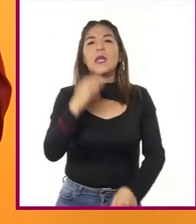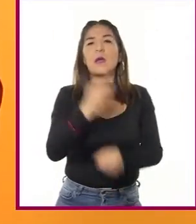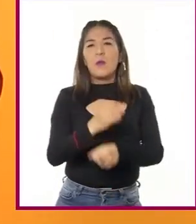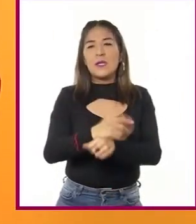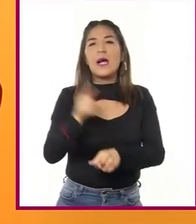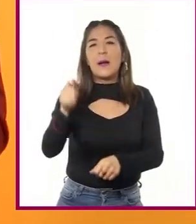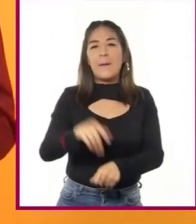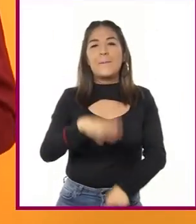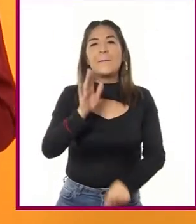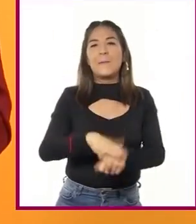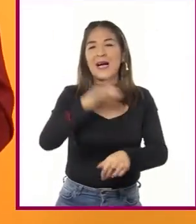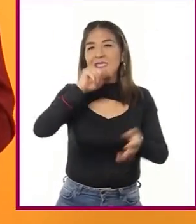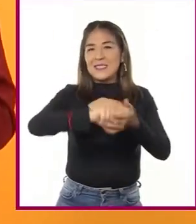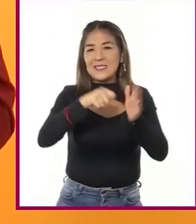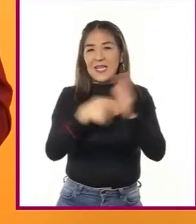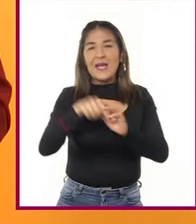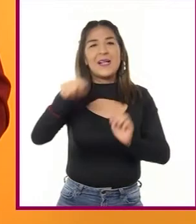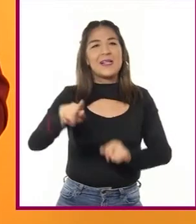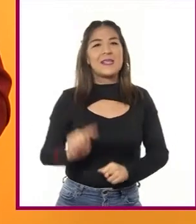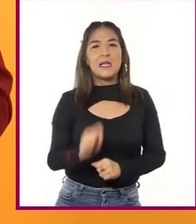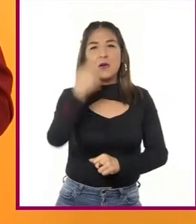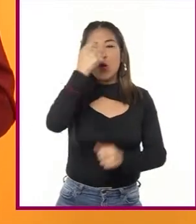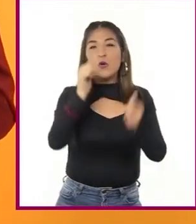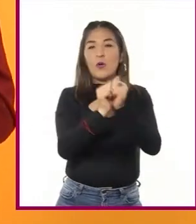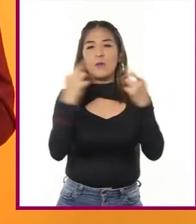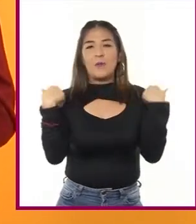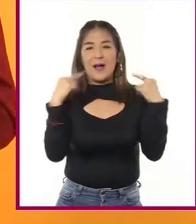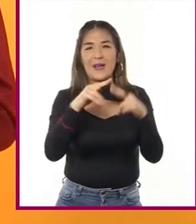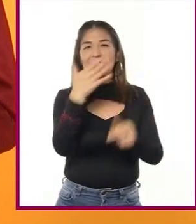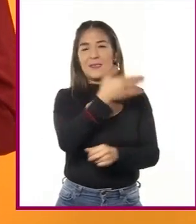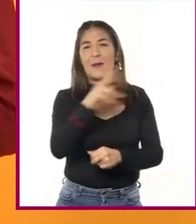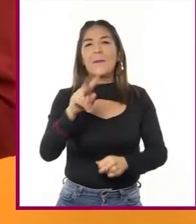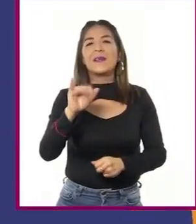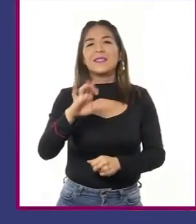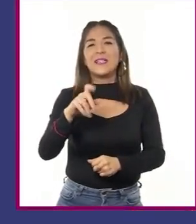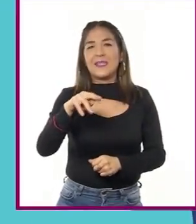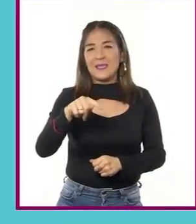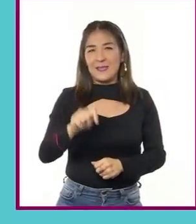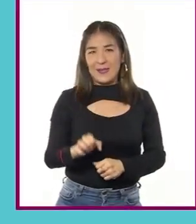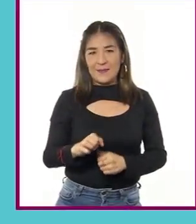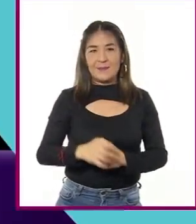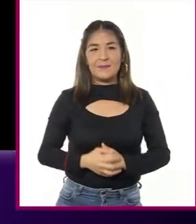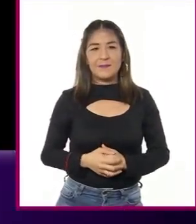mil y una técnicas en la tecnología con el profesor Vicente.